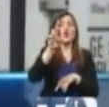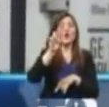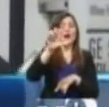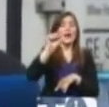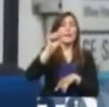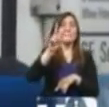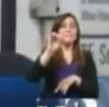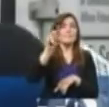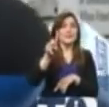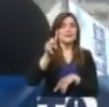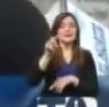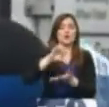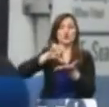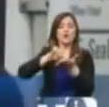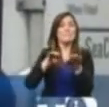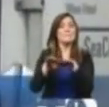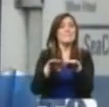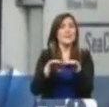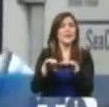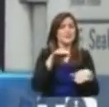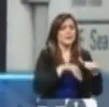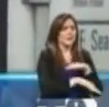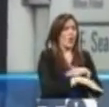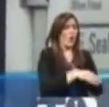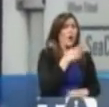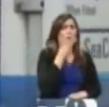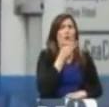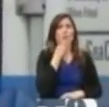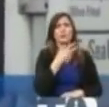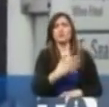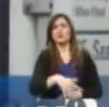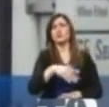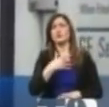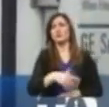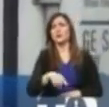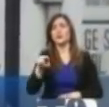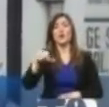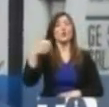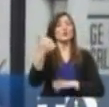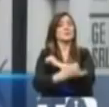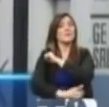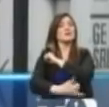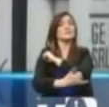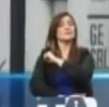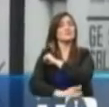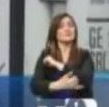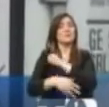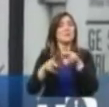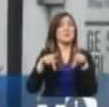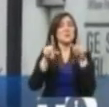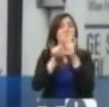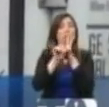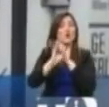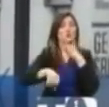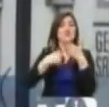Ibarra, encontrando en su interior gran cantidad de cigarrillos de procedencia extranjera sin la documentación